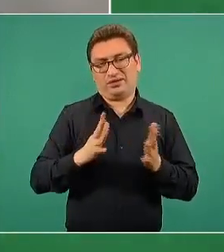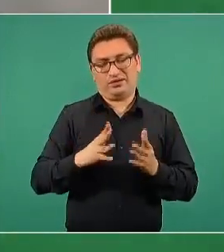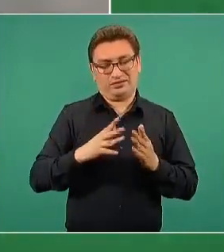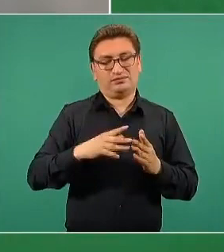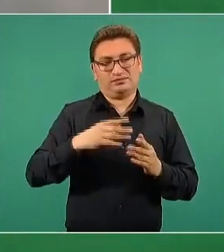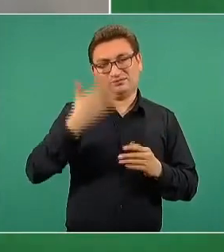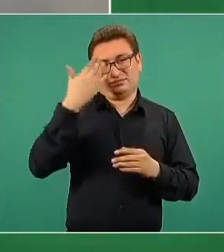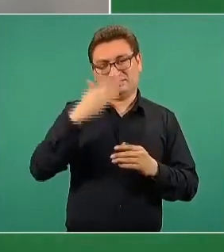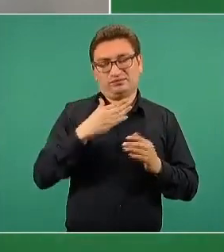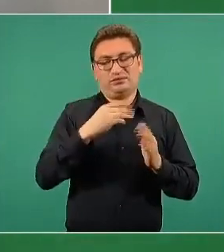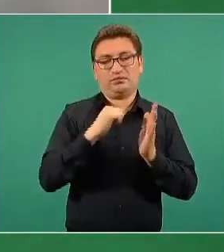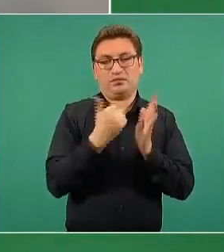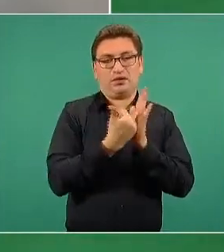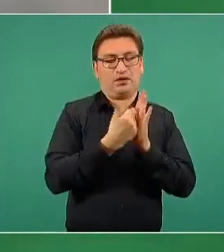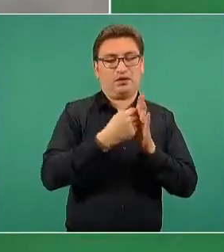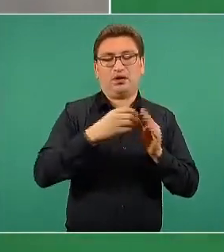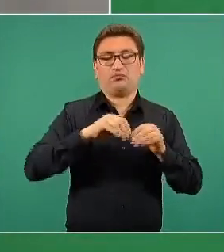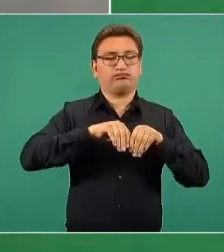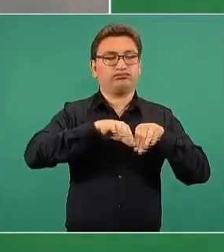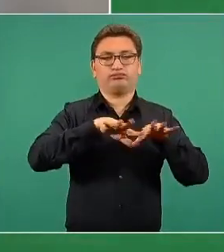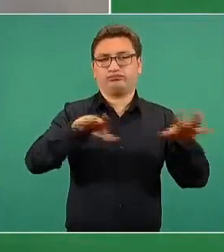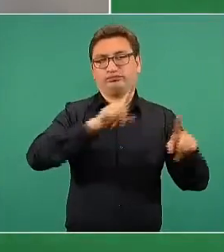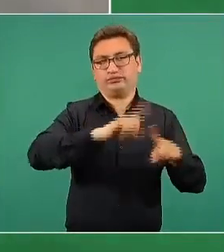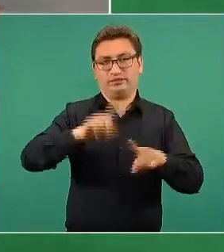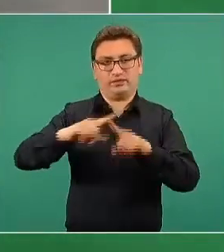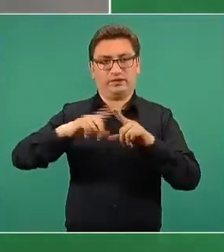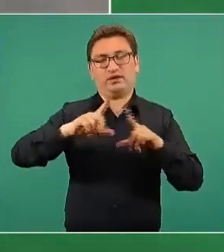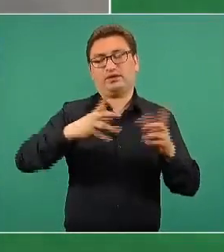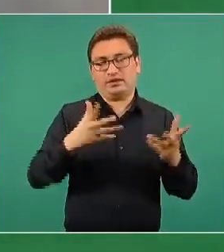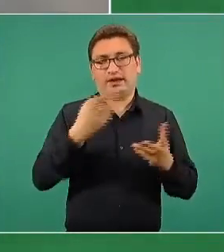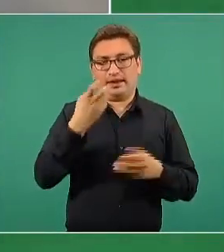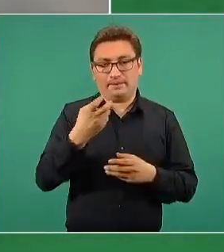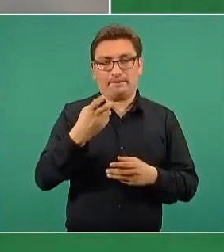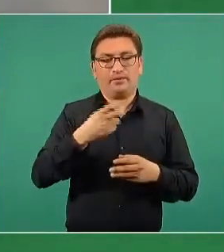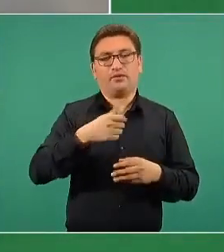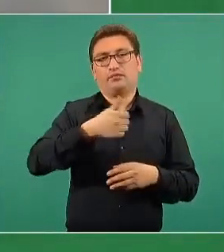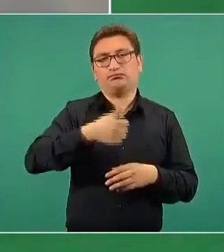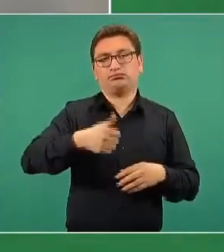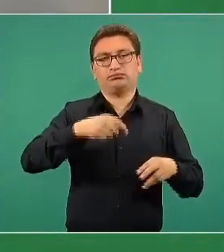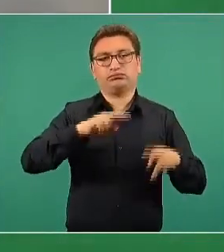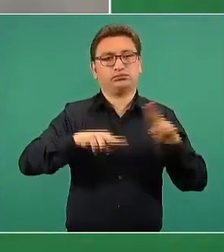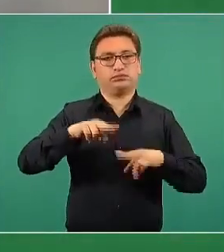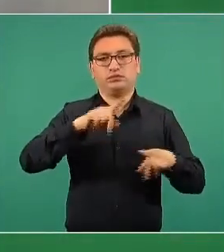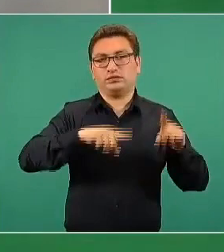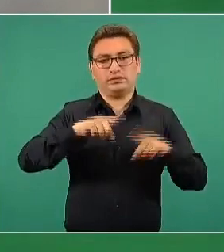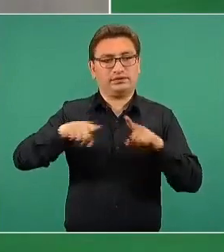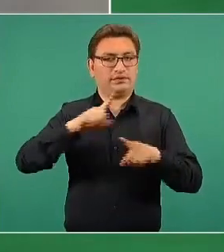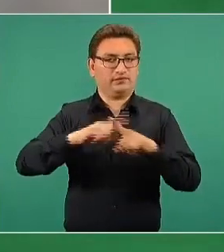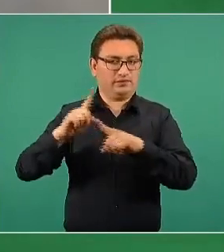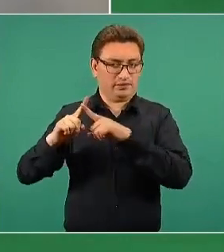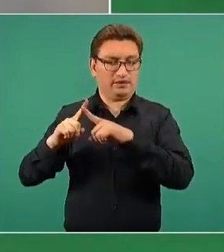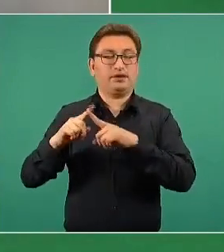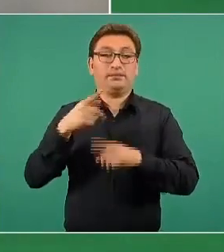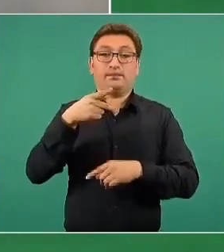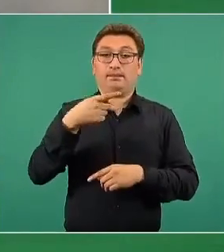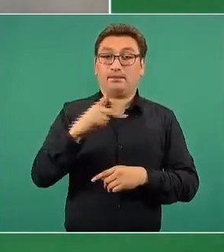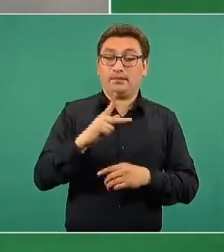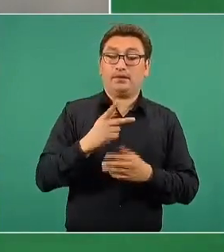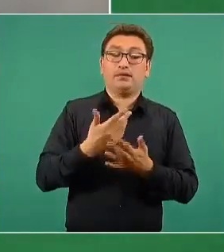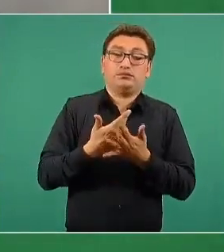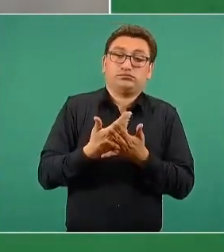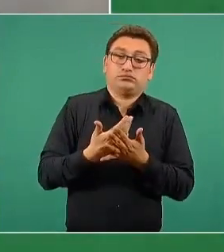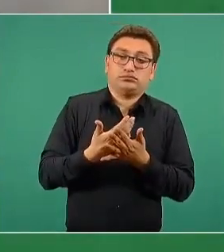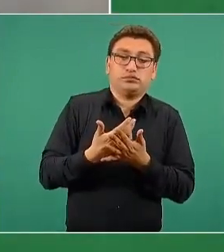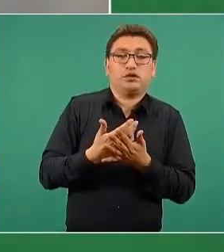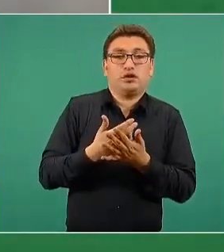las vacunas contra la COVID-19, es diferente y puede ser menor, pero se espera